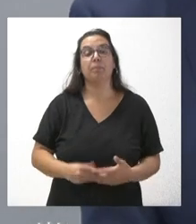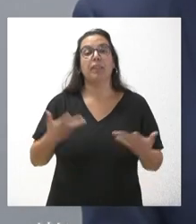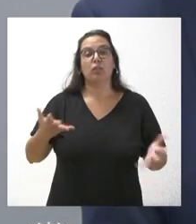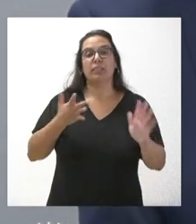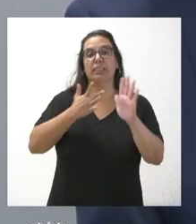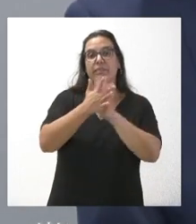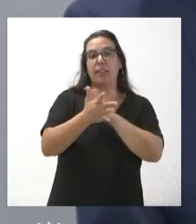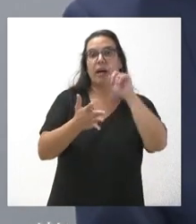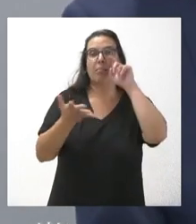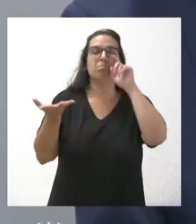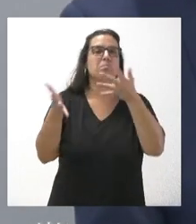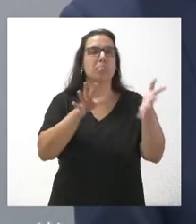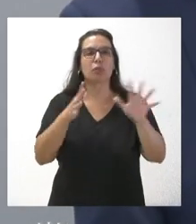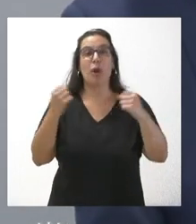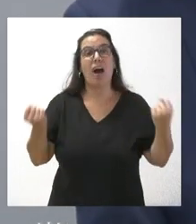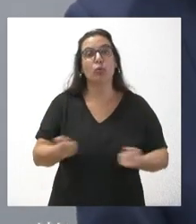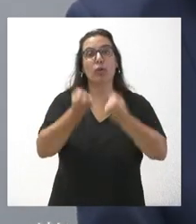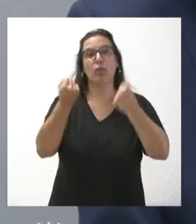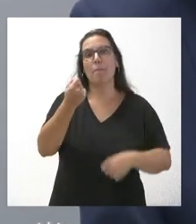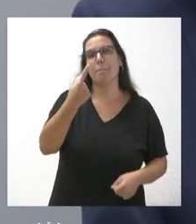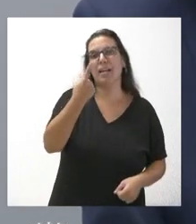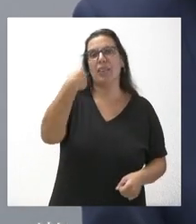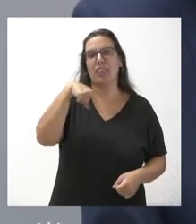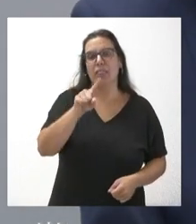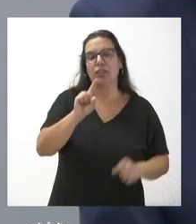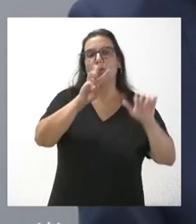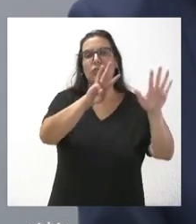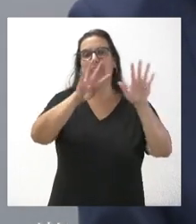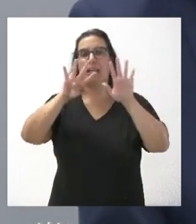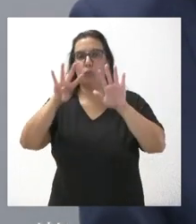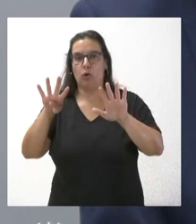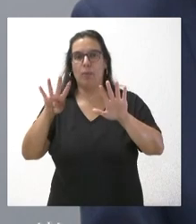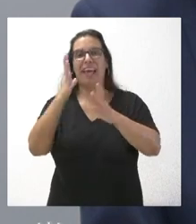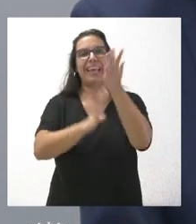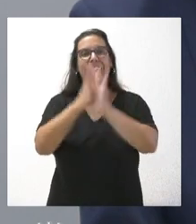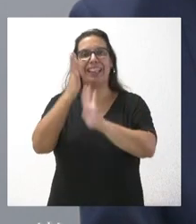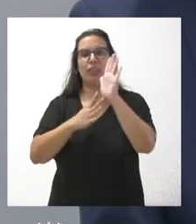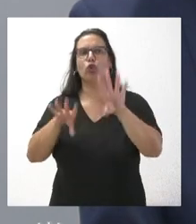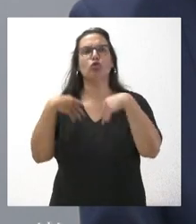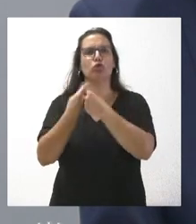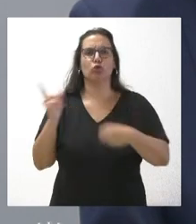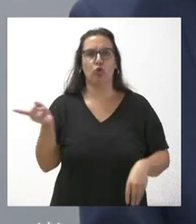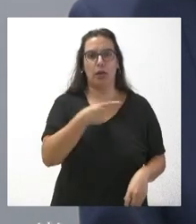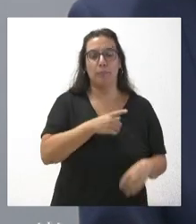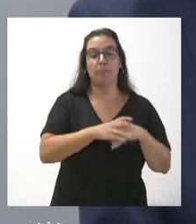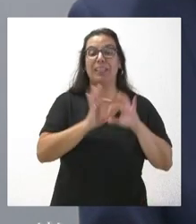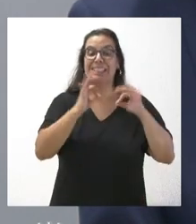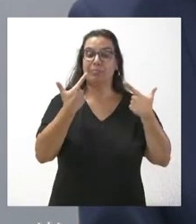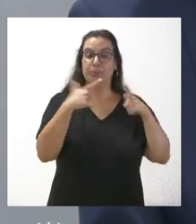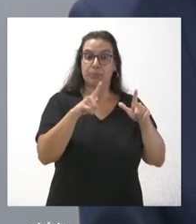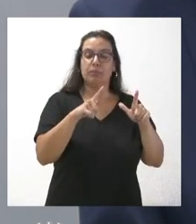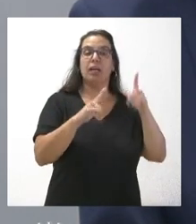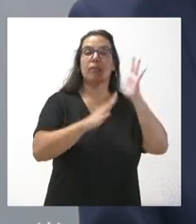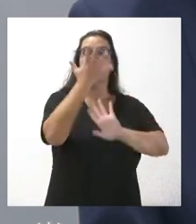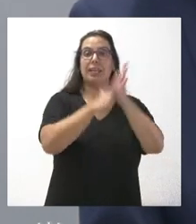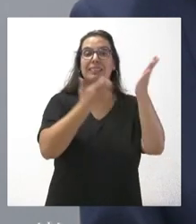hablando en torno a 1.189 incendios entre forestales y no forestales. Respecto a los forestales, es un 25%